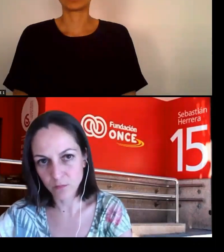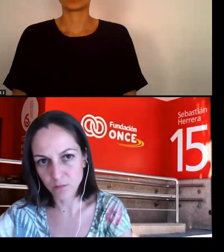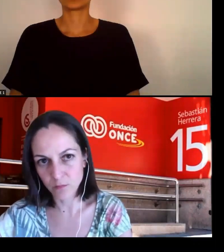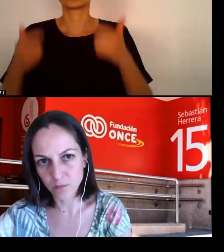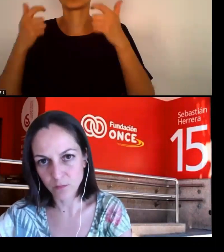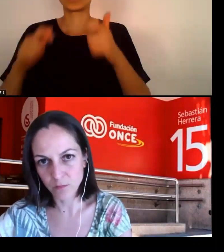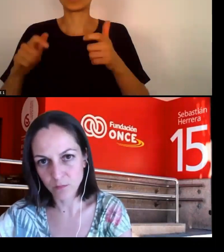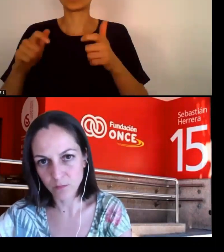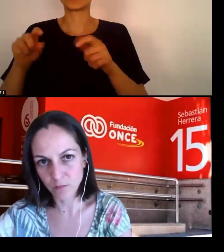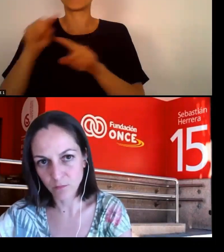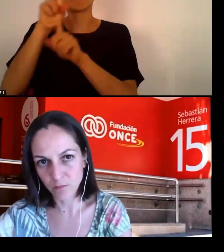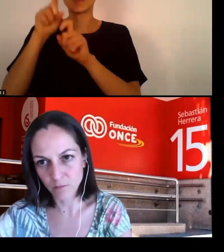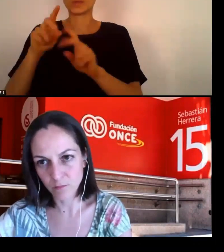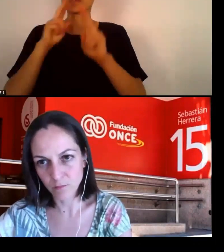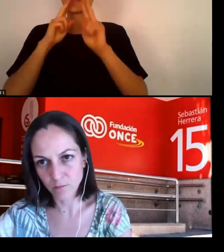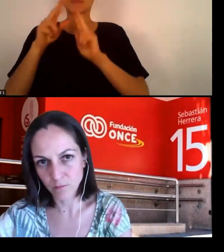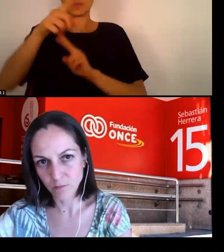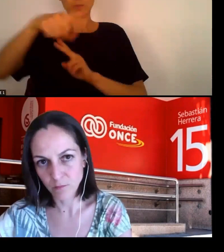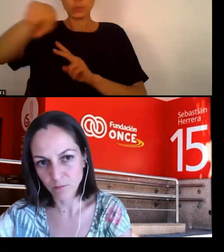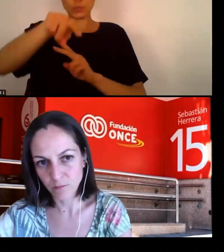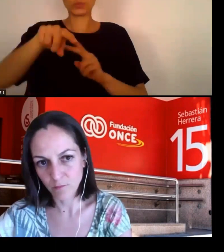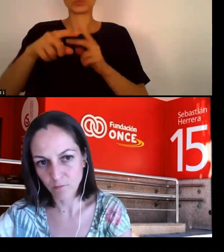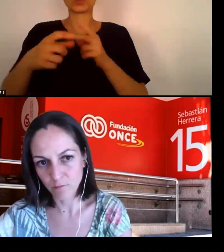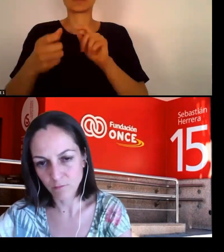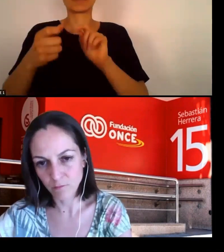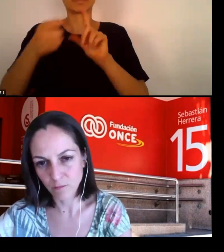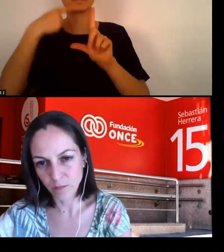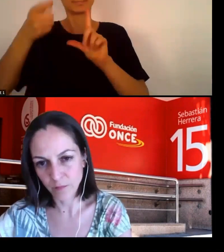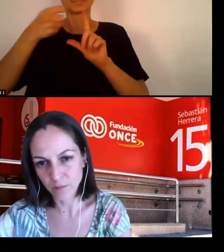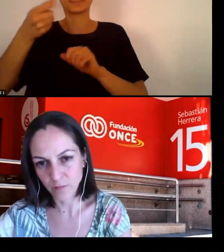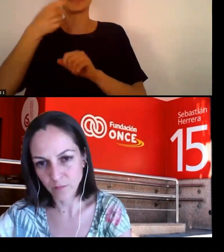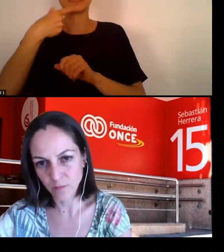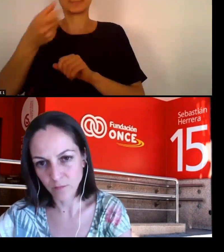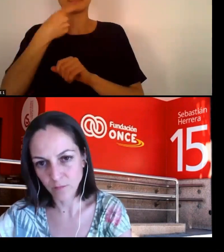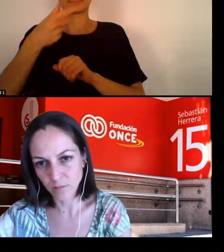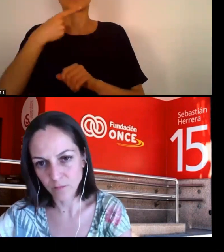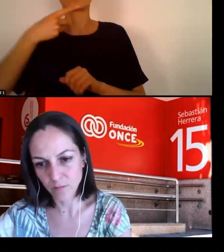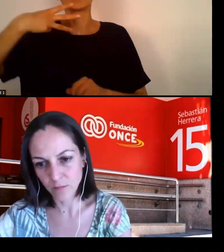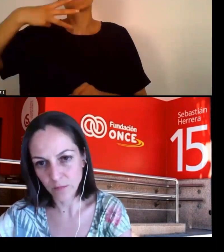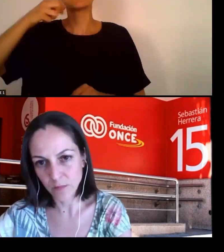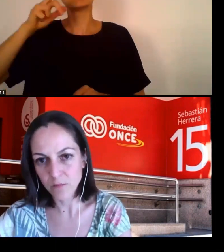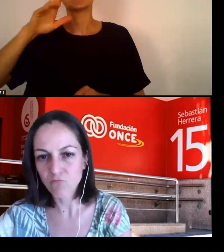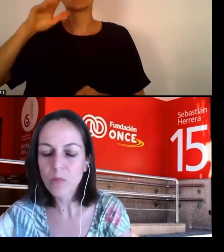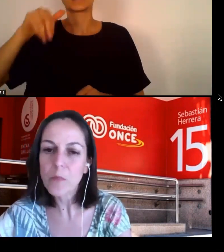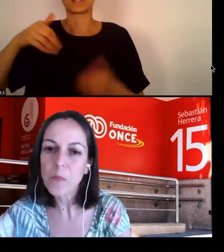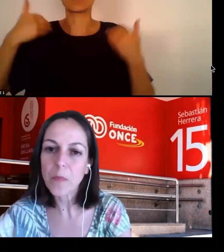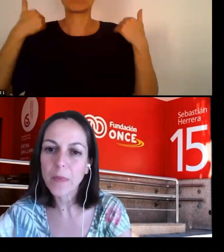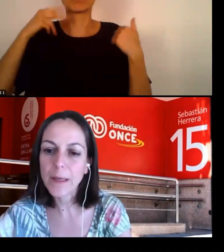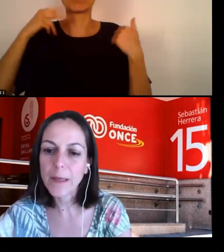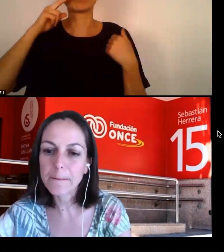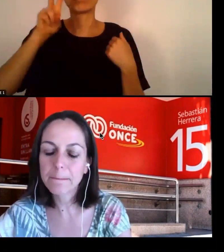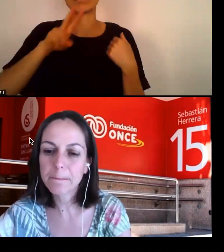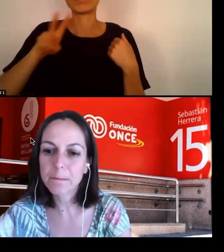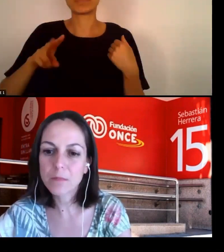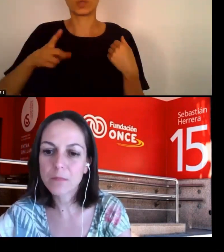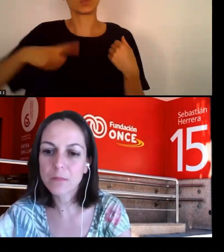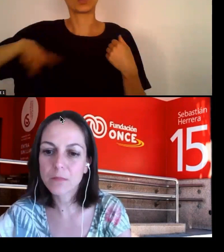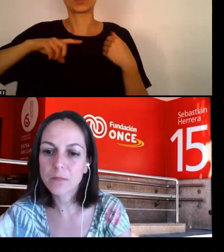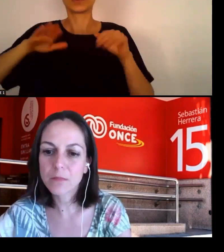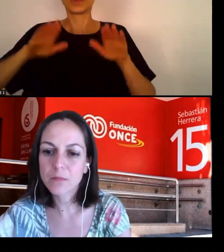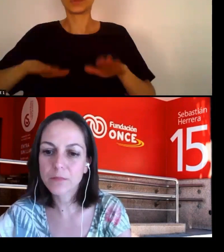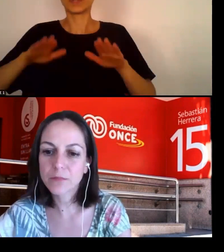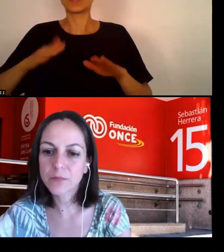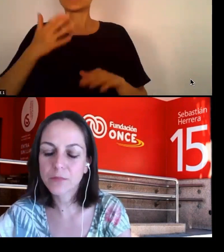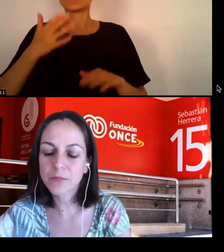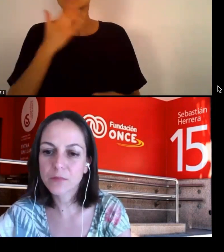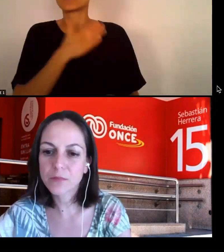las irá leyendo y todos los que hemos intervenido nos quedamos aquí para responder cualquier cuestión que